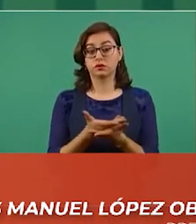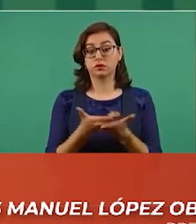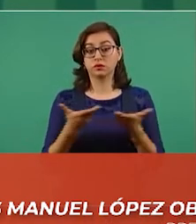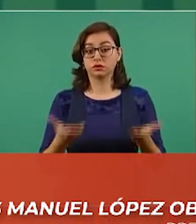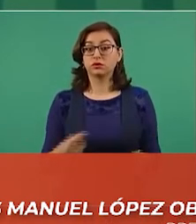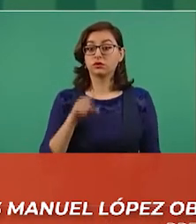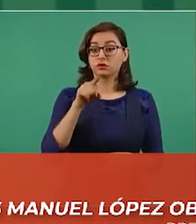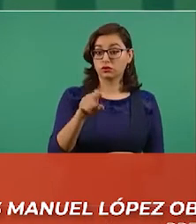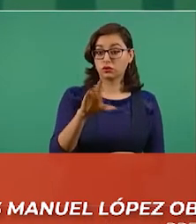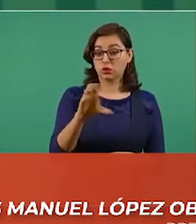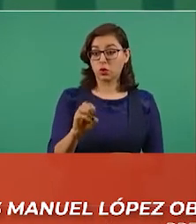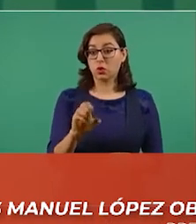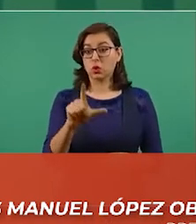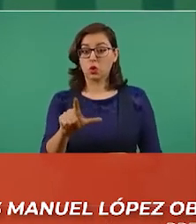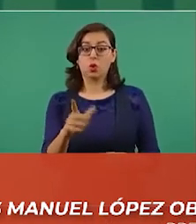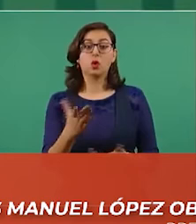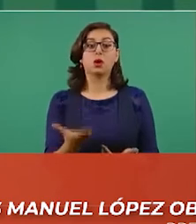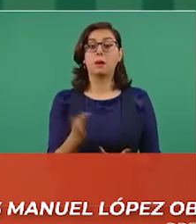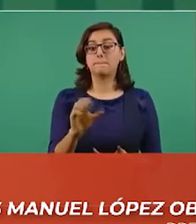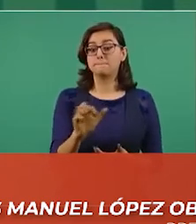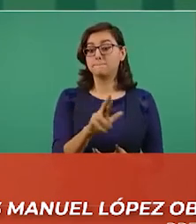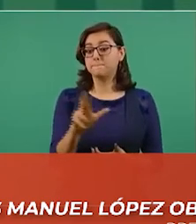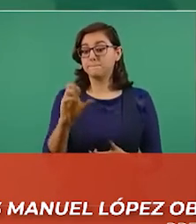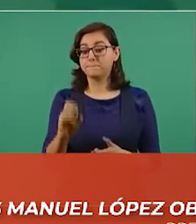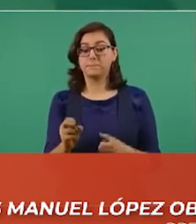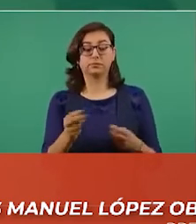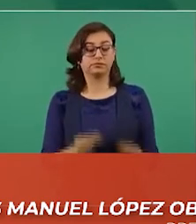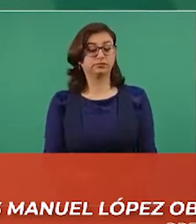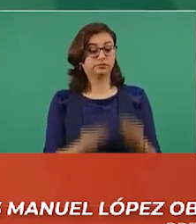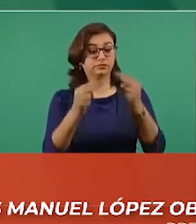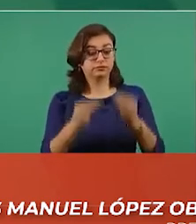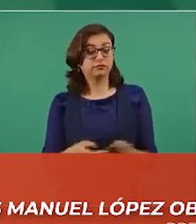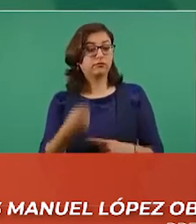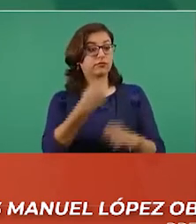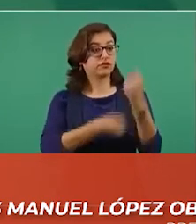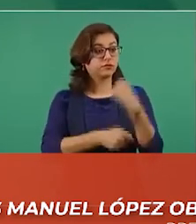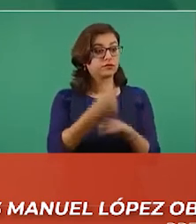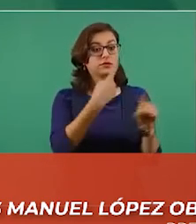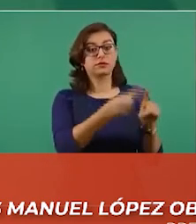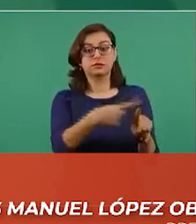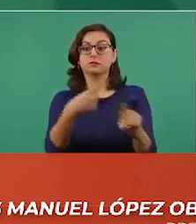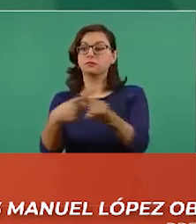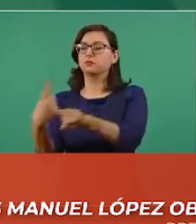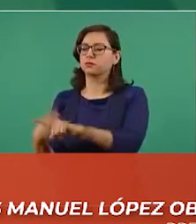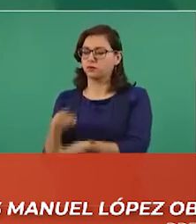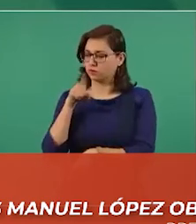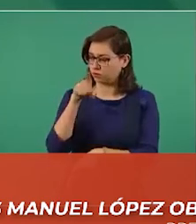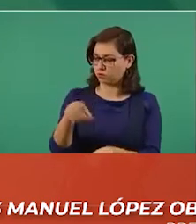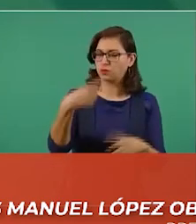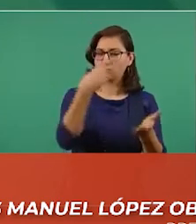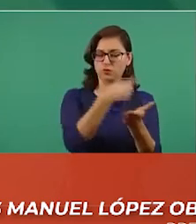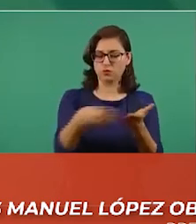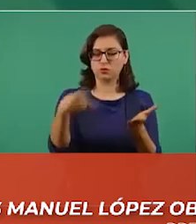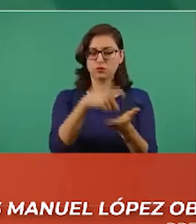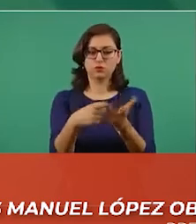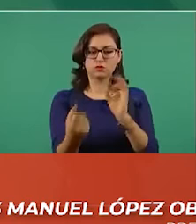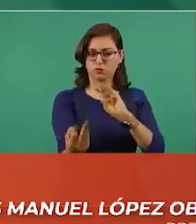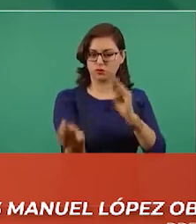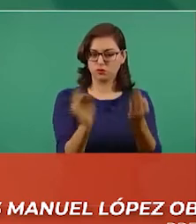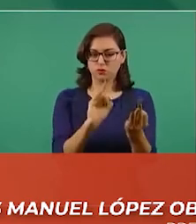tu barrio, te necesitan y te invitan a consumir local.